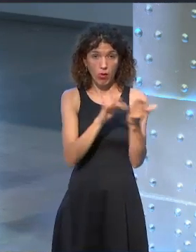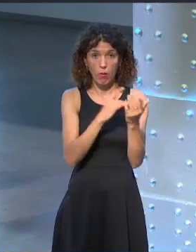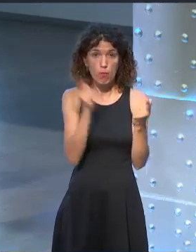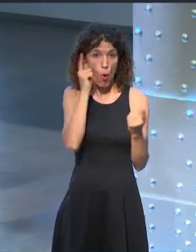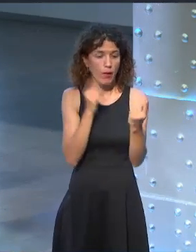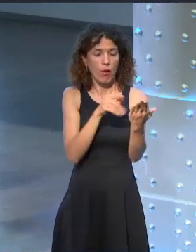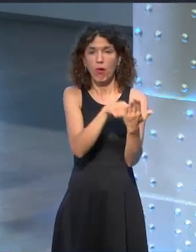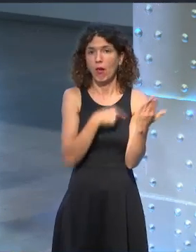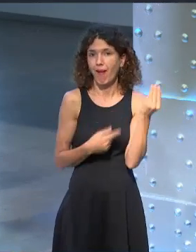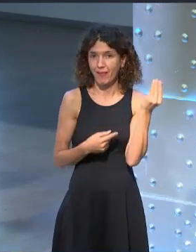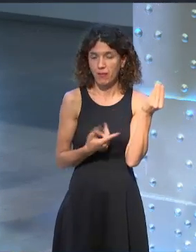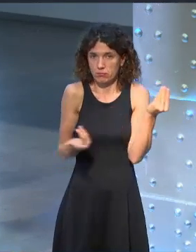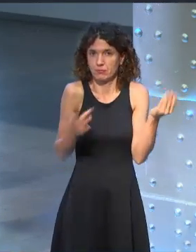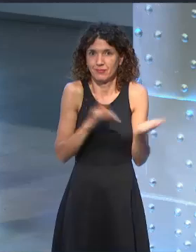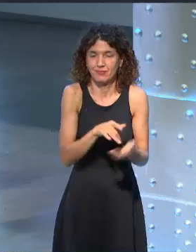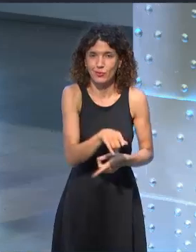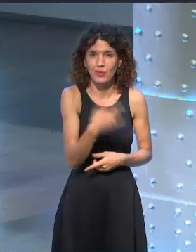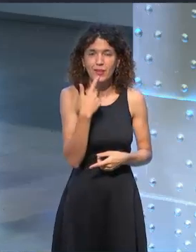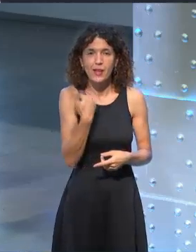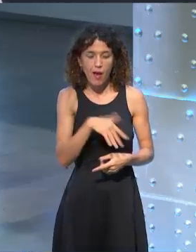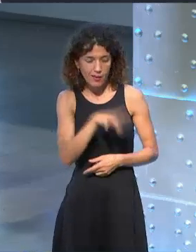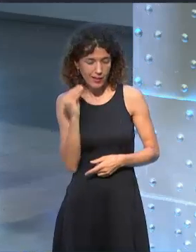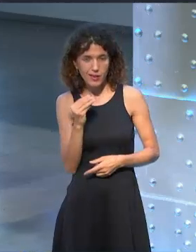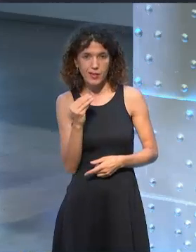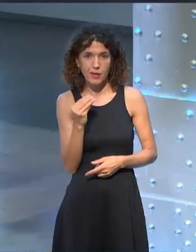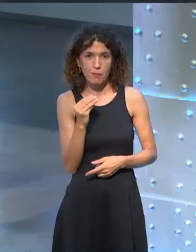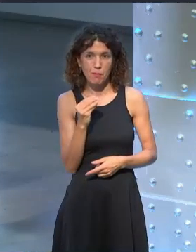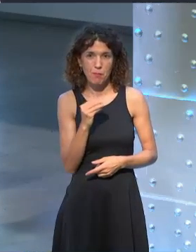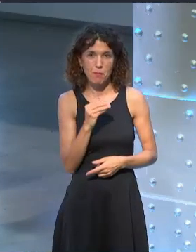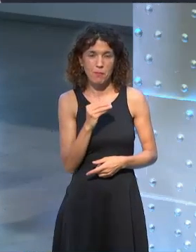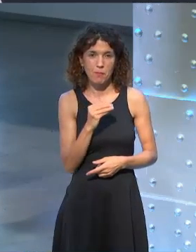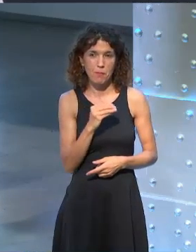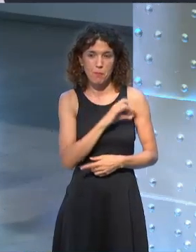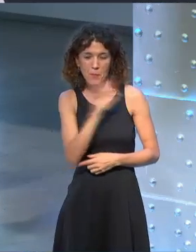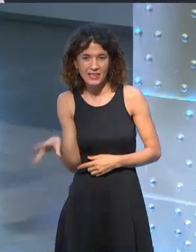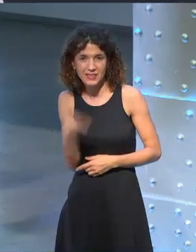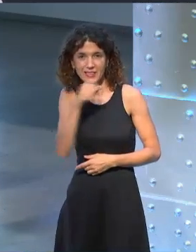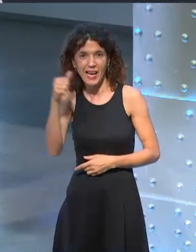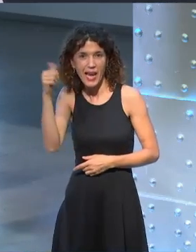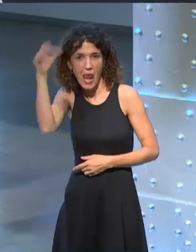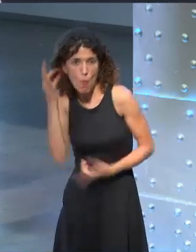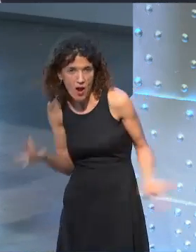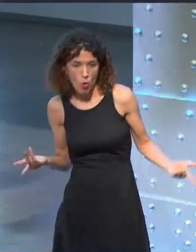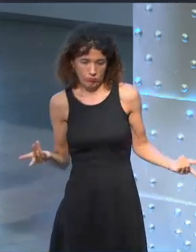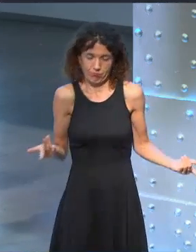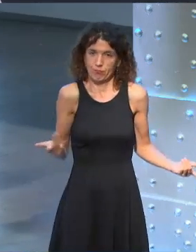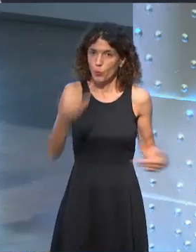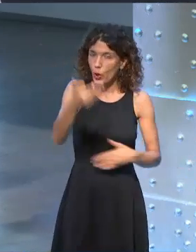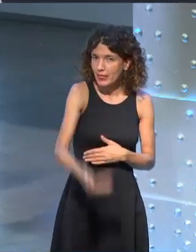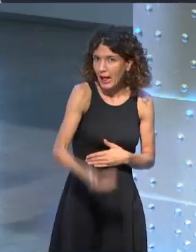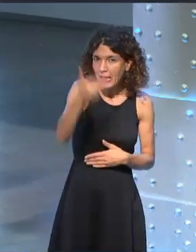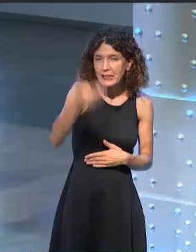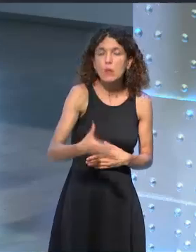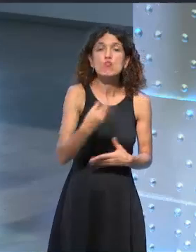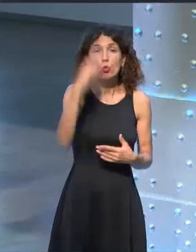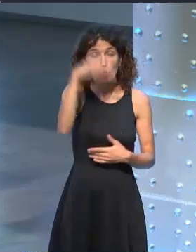teléfono móvil, ¿no? ¿Y qué está ocurriendo cuando ya entiende mejor el niño el teléfono móvil que la abuela? Esto es muy importante, ¿no? Y